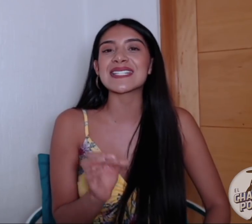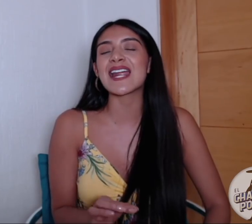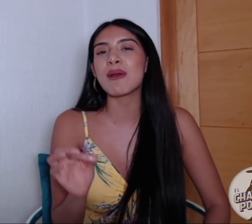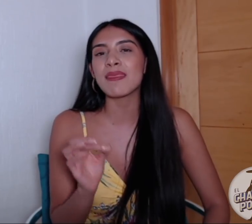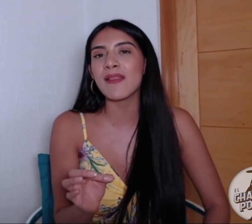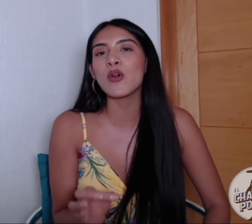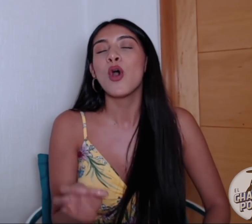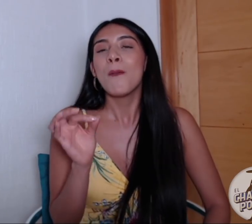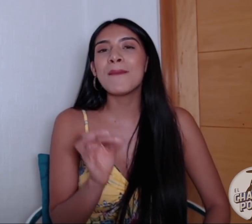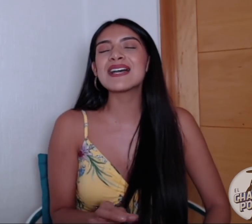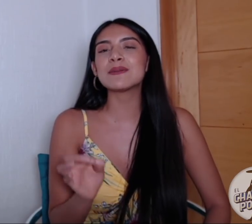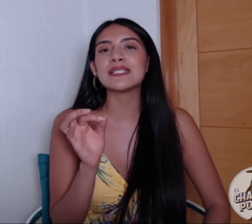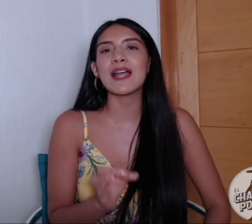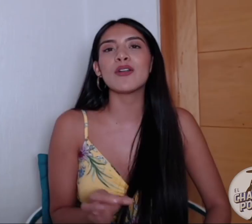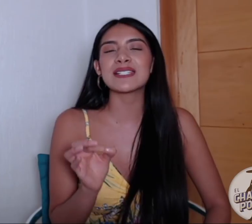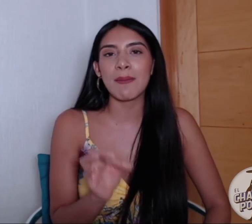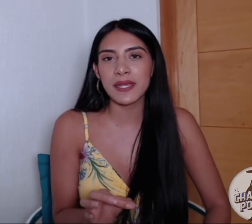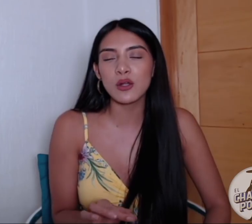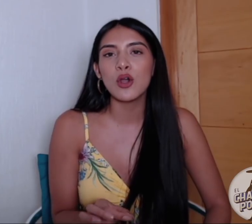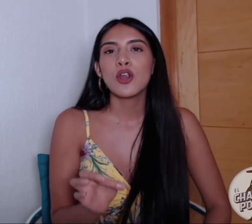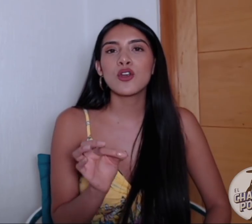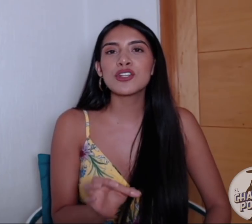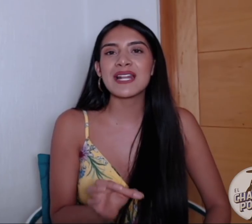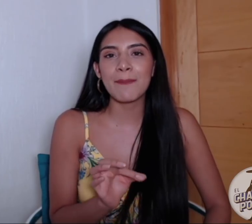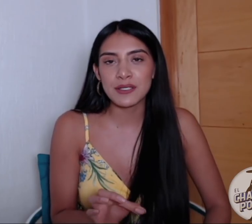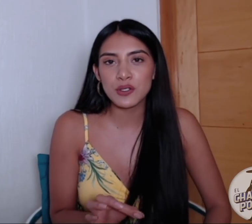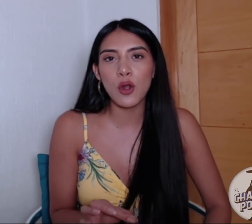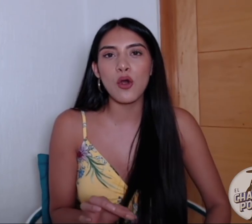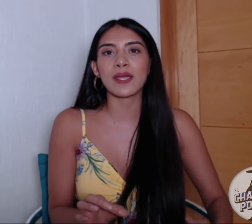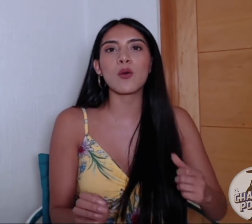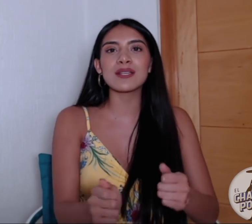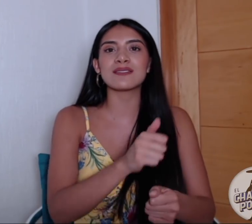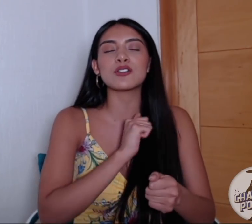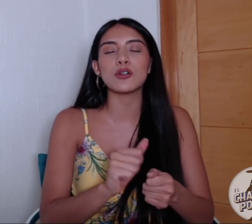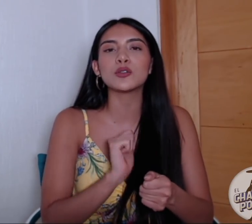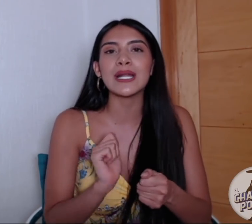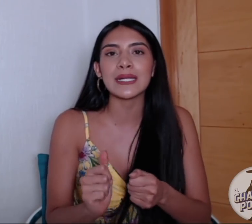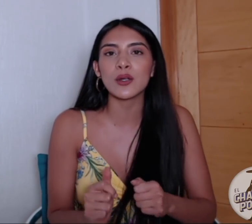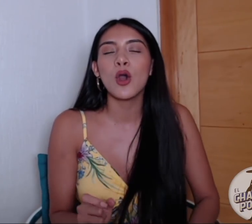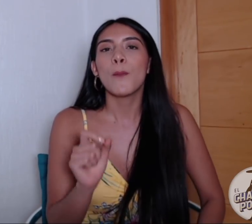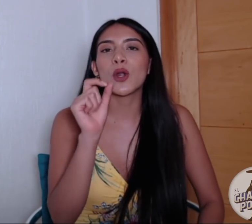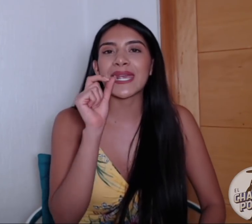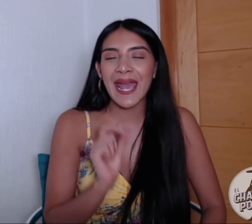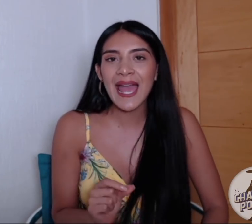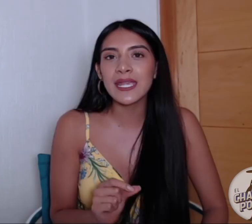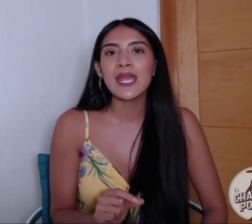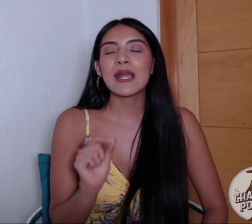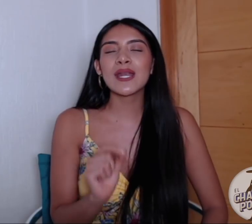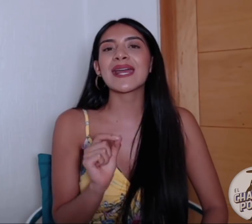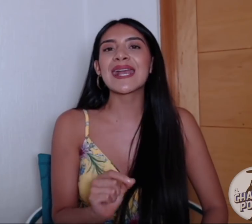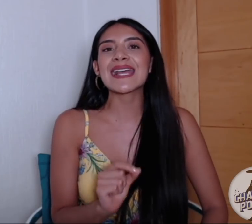ya estarán mandando más ventiladores a México. No se la pensó, lo que cueste, soltó el dinero, porque